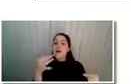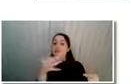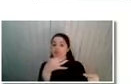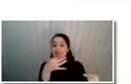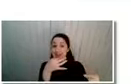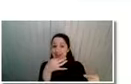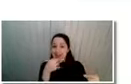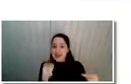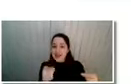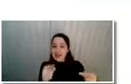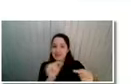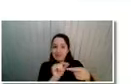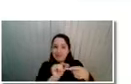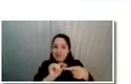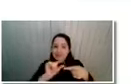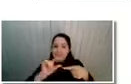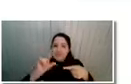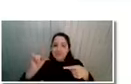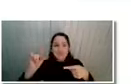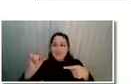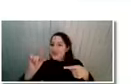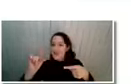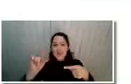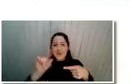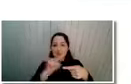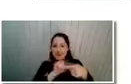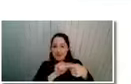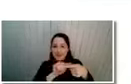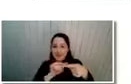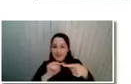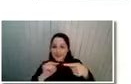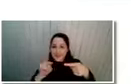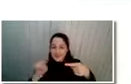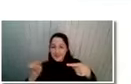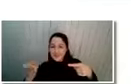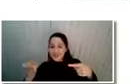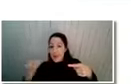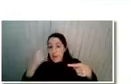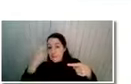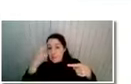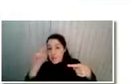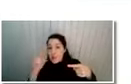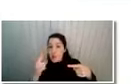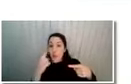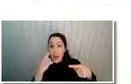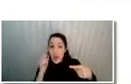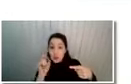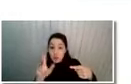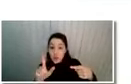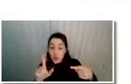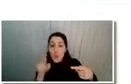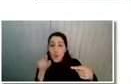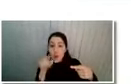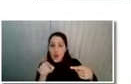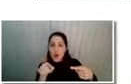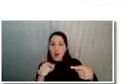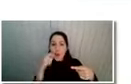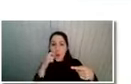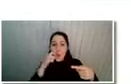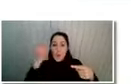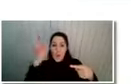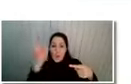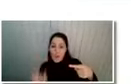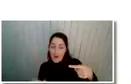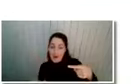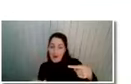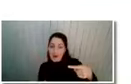Es esta de acá abajo. Pero la azul, que es la sonda humana, que es un método de control para